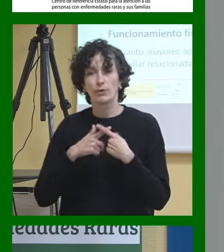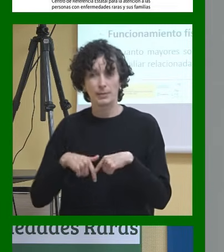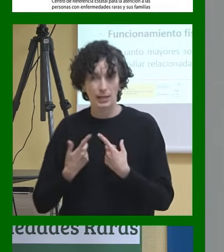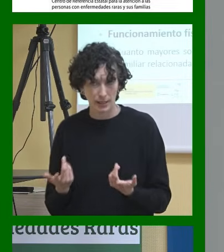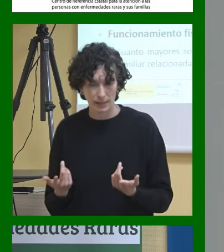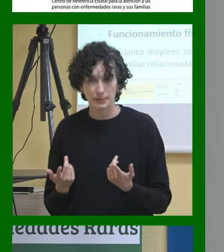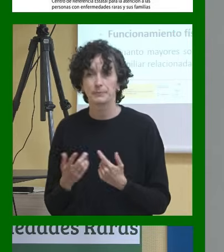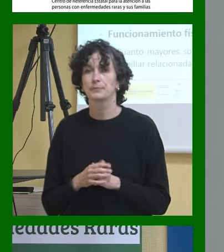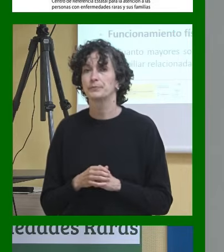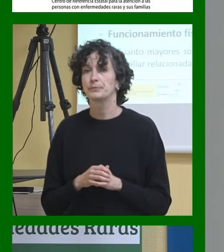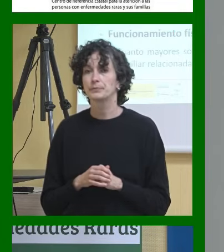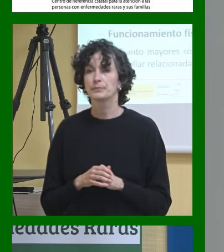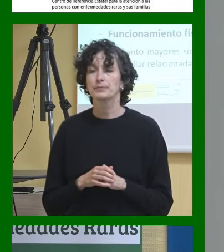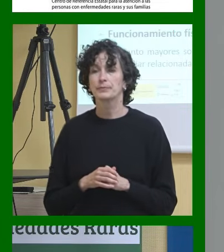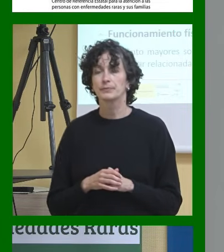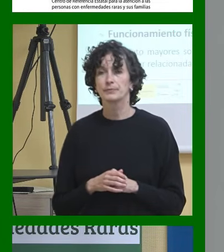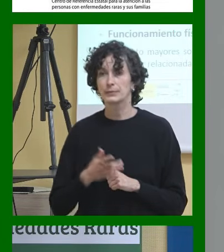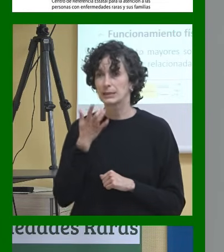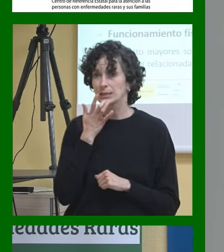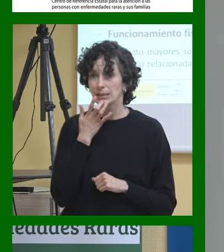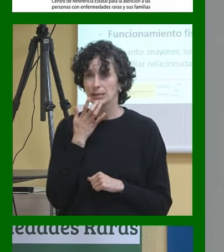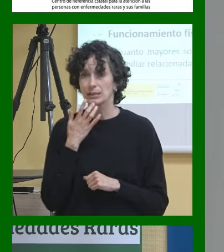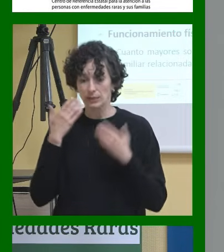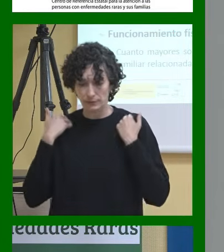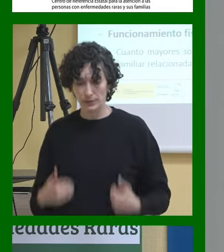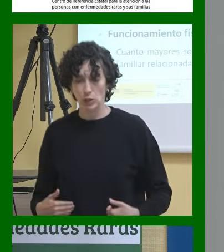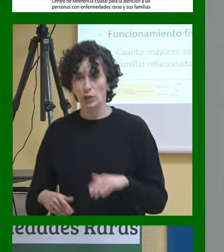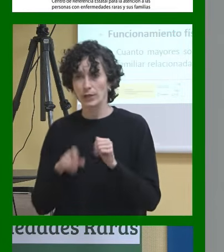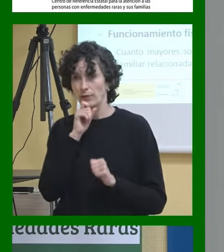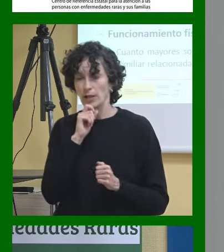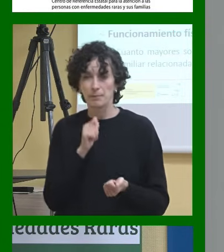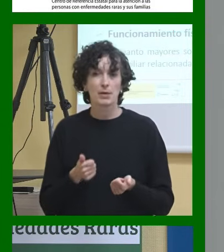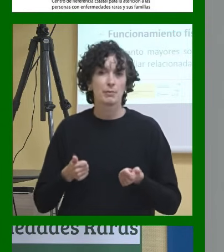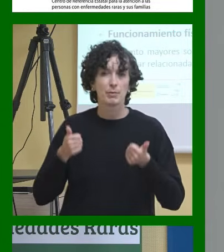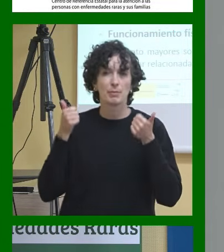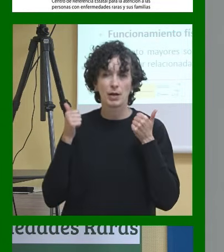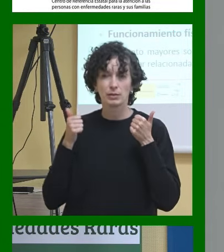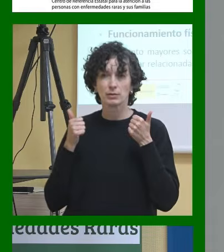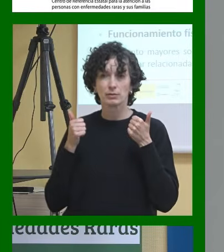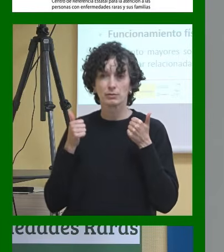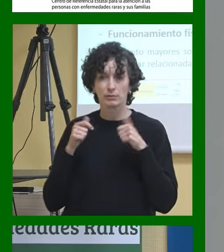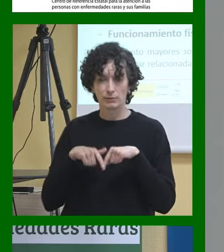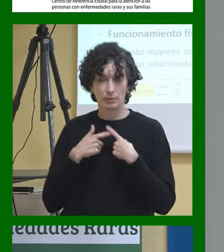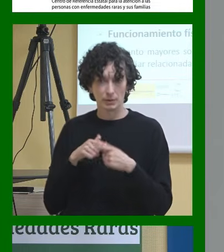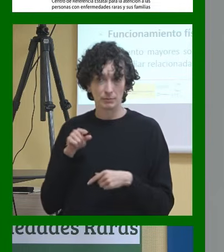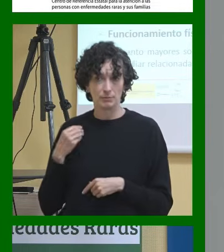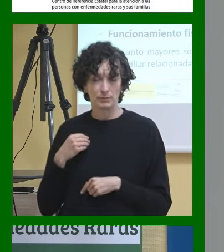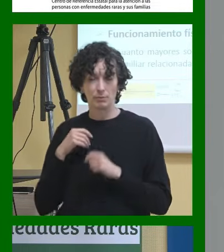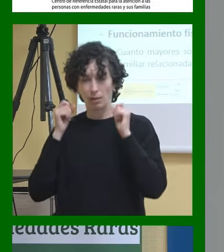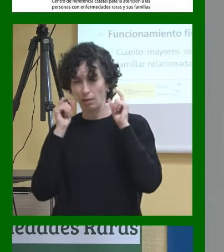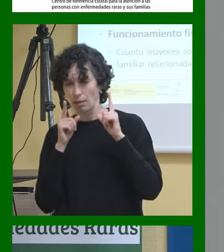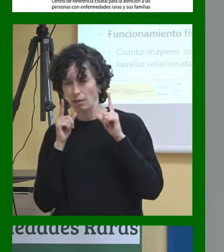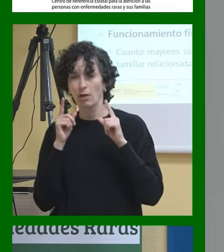¿no? Cuanto mayores son las dificultades físicas que son percibidas por estas familias, ¿no? Cuanto